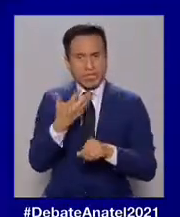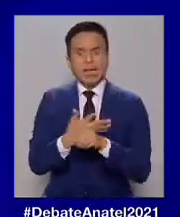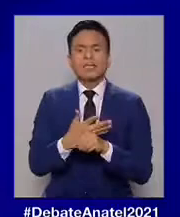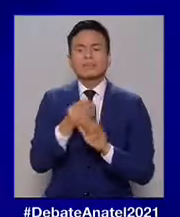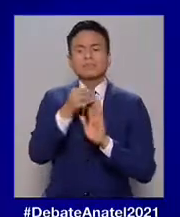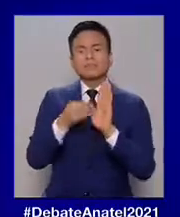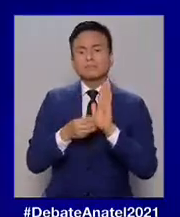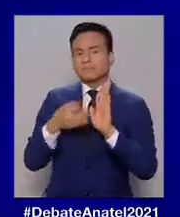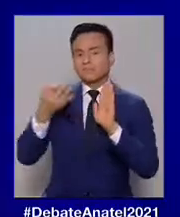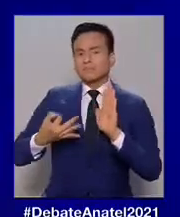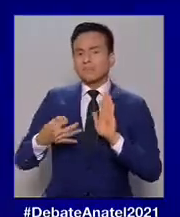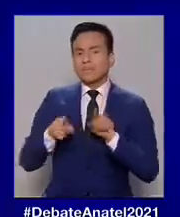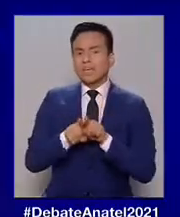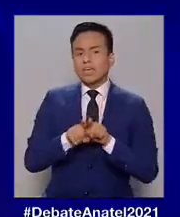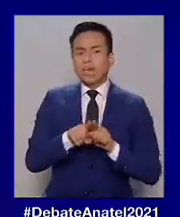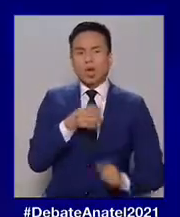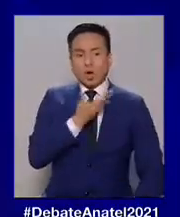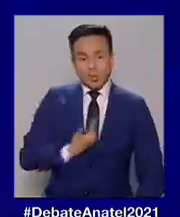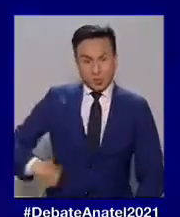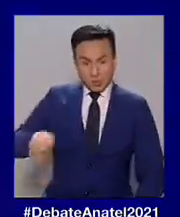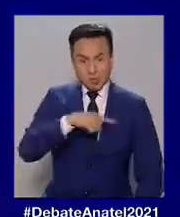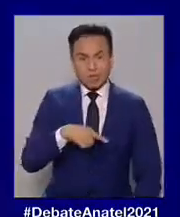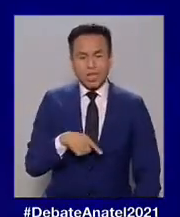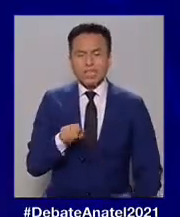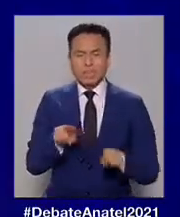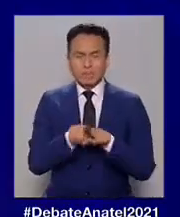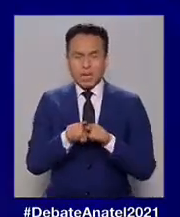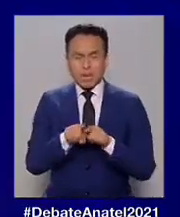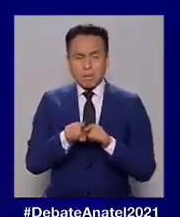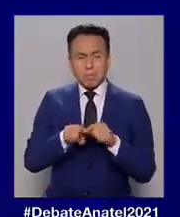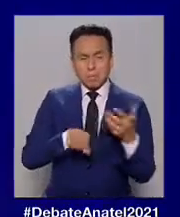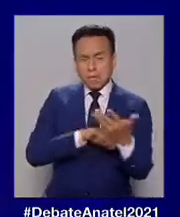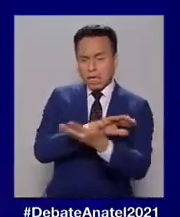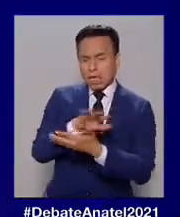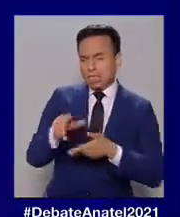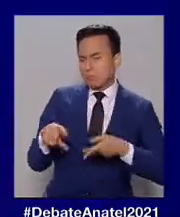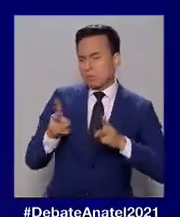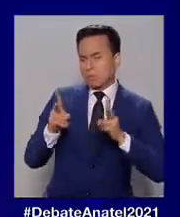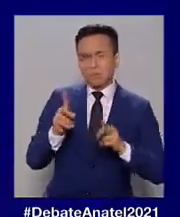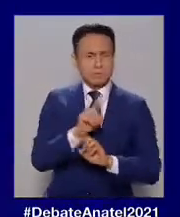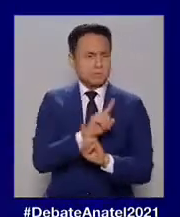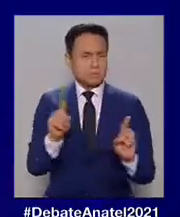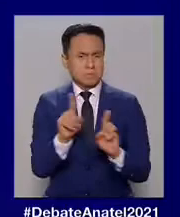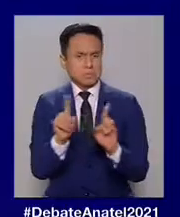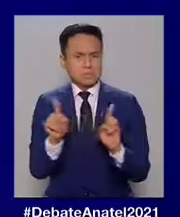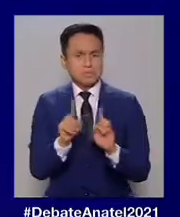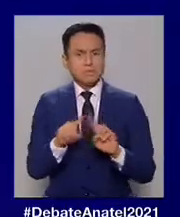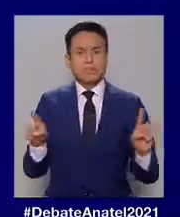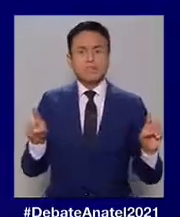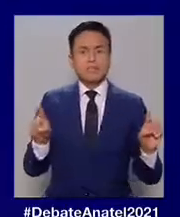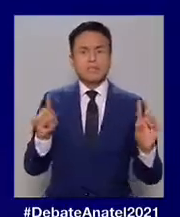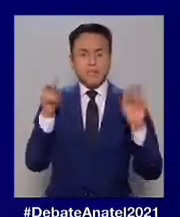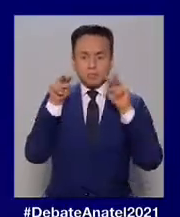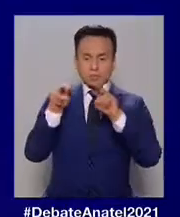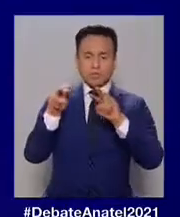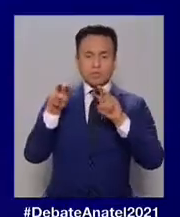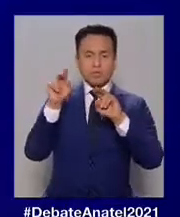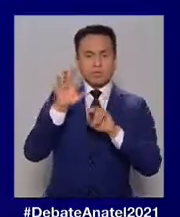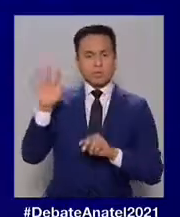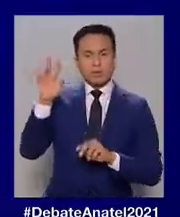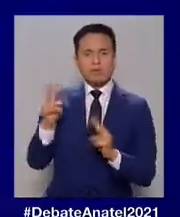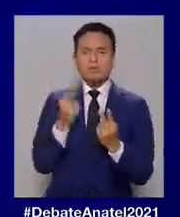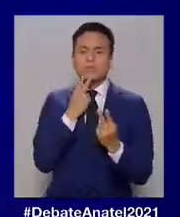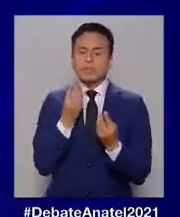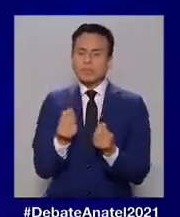reitero en nuestro gobierno no habrán contemplaciones a la violencia y para nosotros además desde nuestra cosmovisión es el buen vivir es